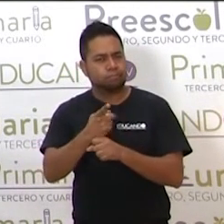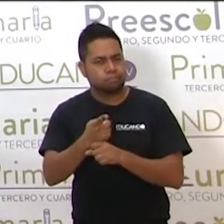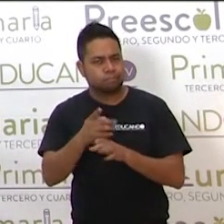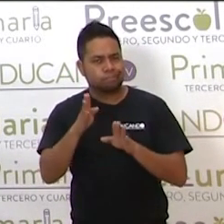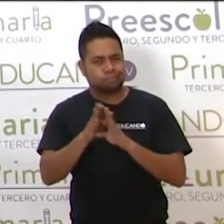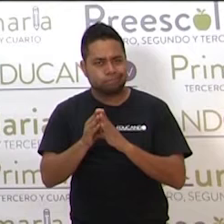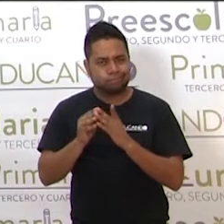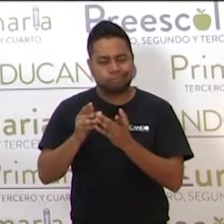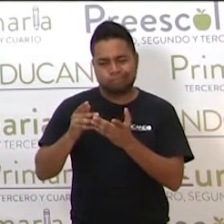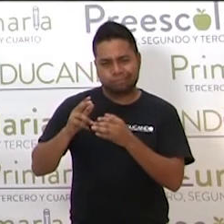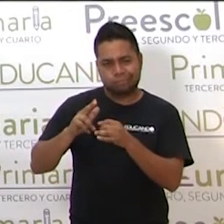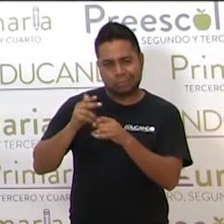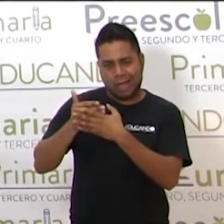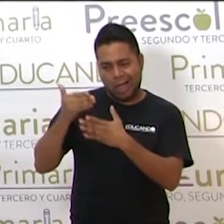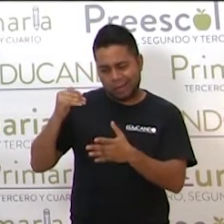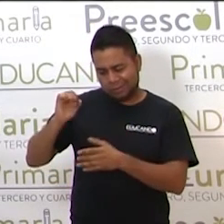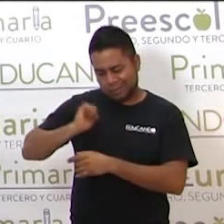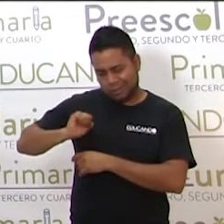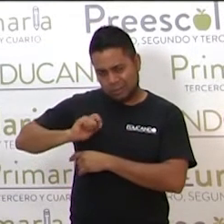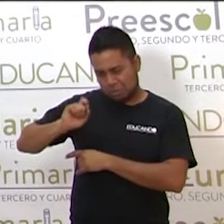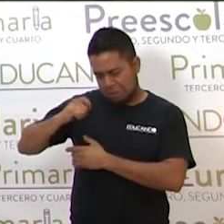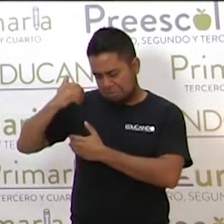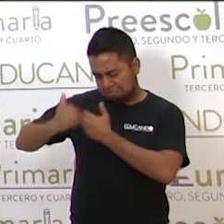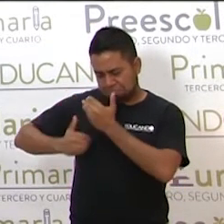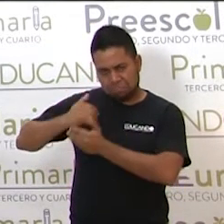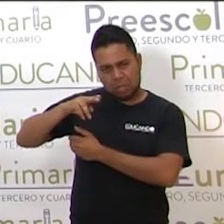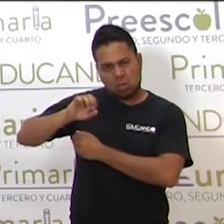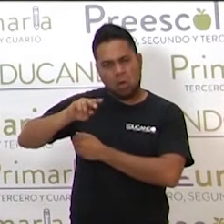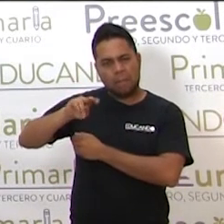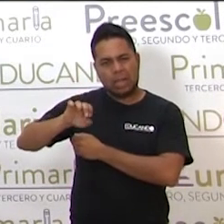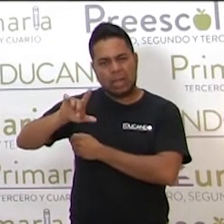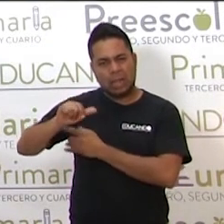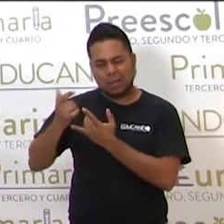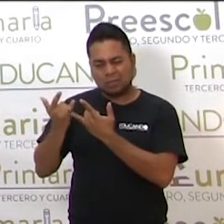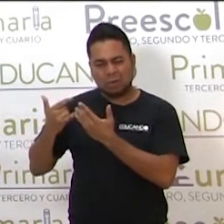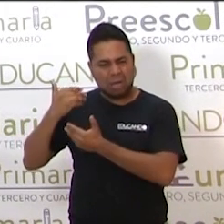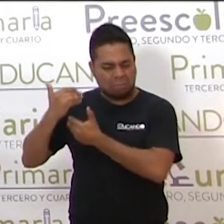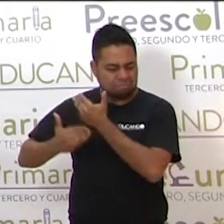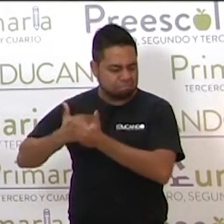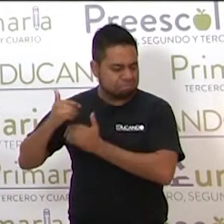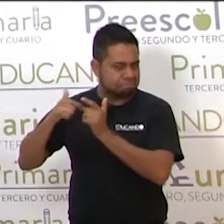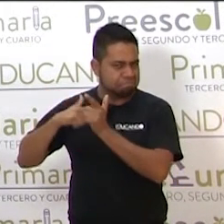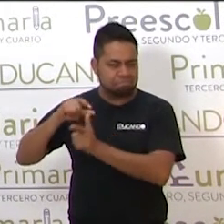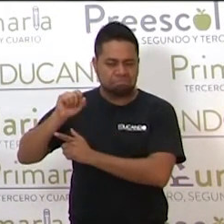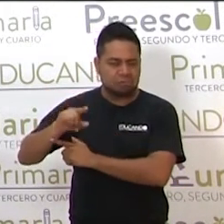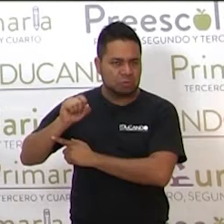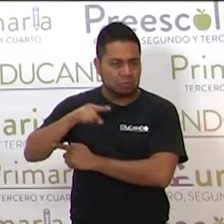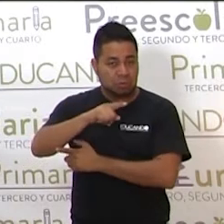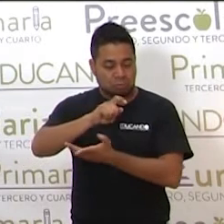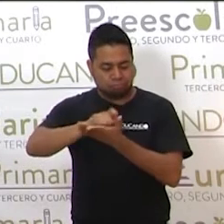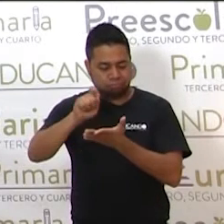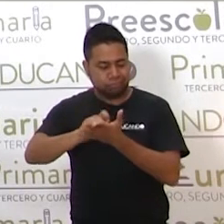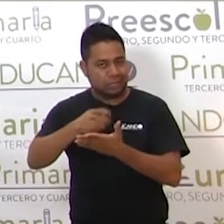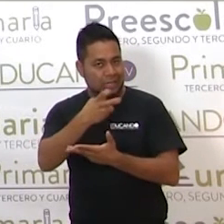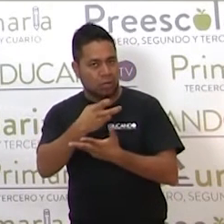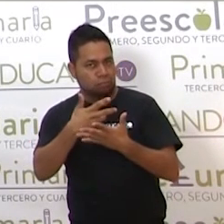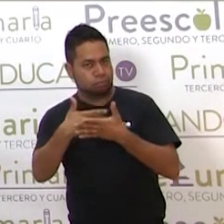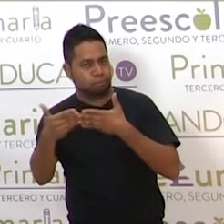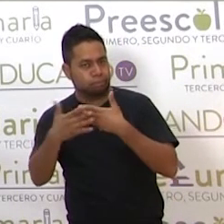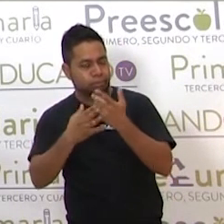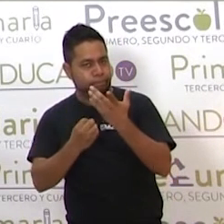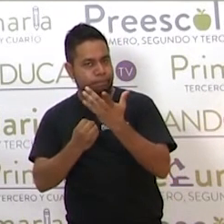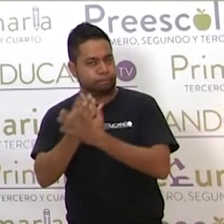rompe con la novela revolucionaria que se había estado escribiendo, y él